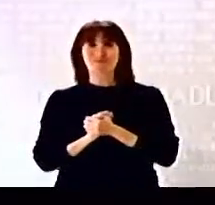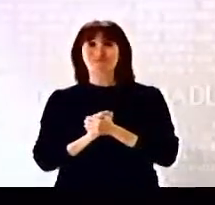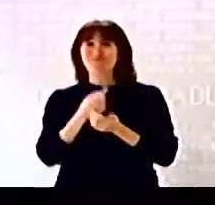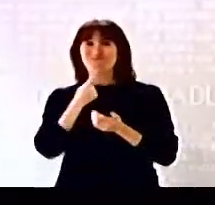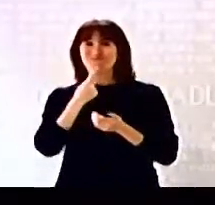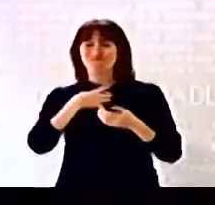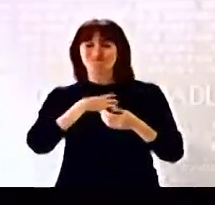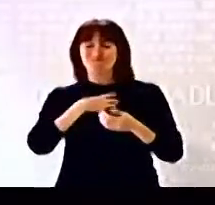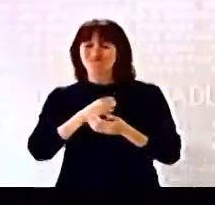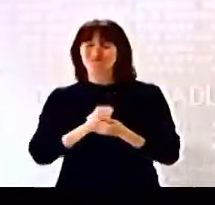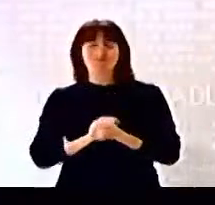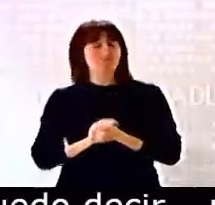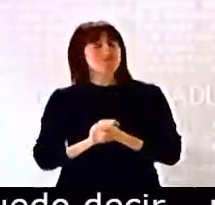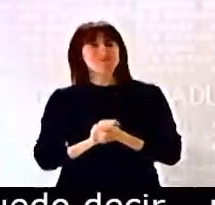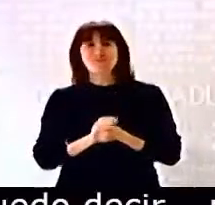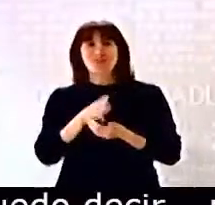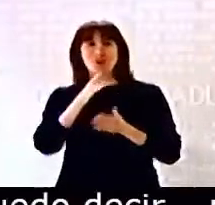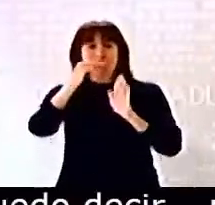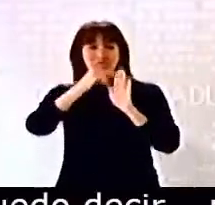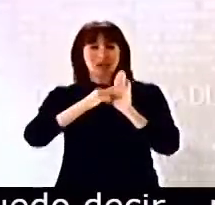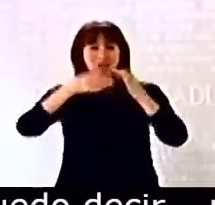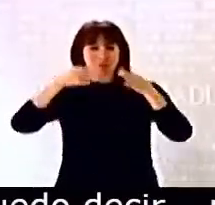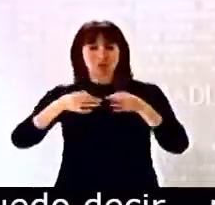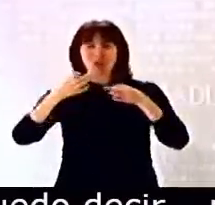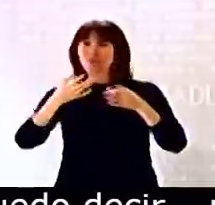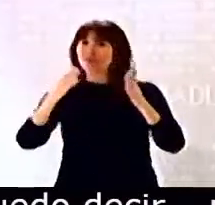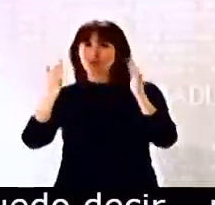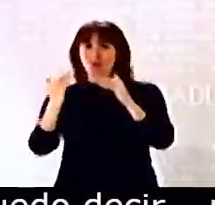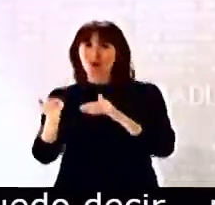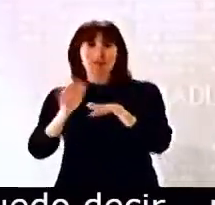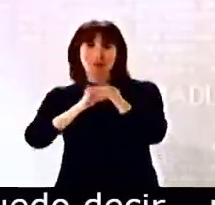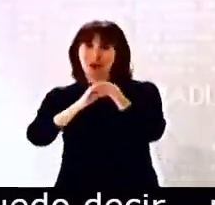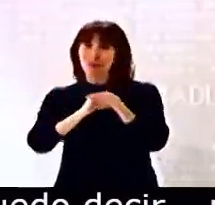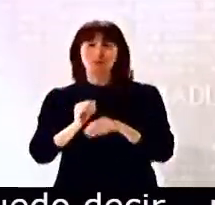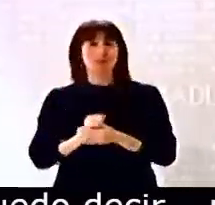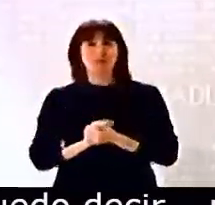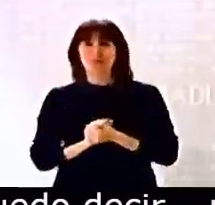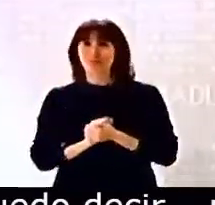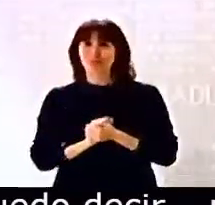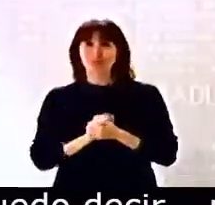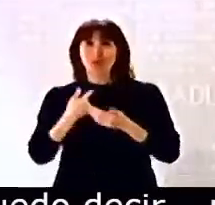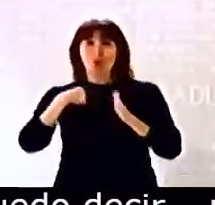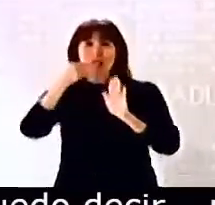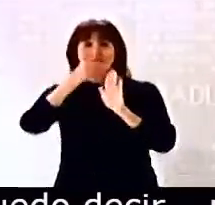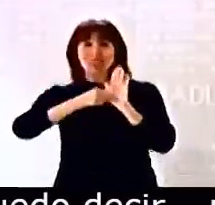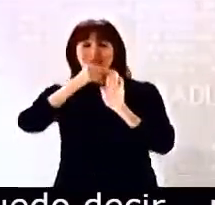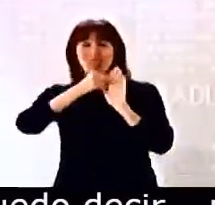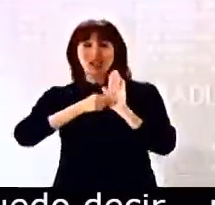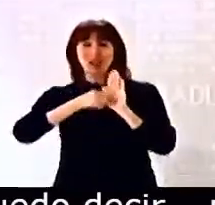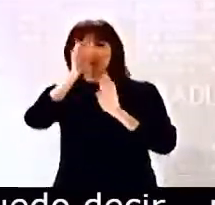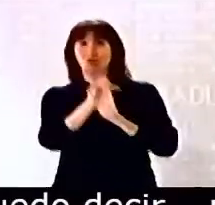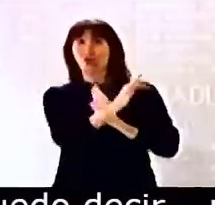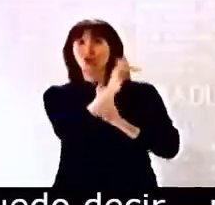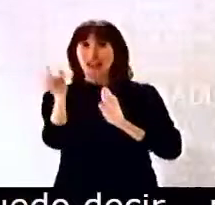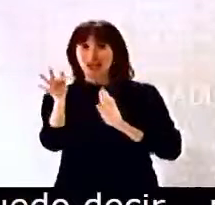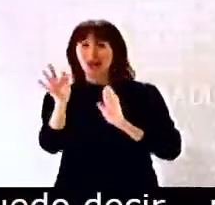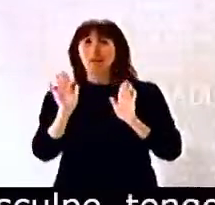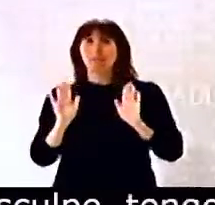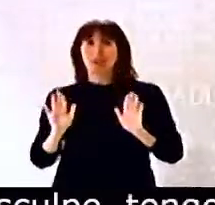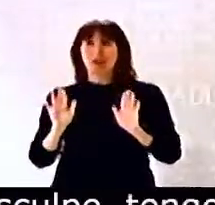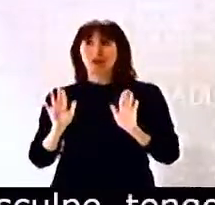se lo puedo decir. No tengo el dato en este momento, disculpe. Tengo el dato de la población total, pero no tengo el